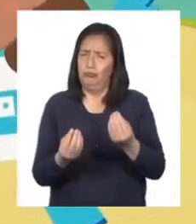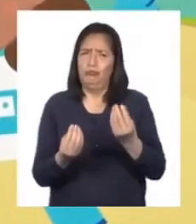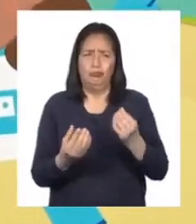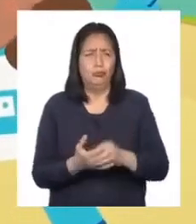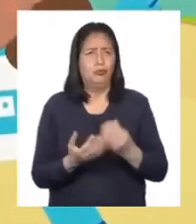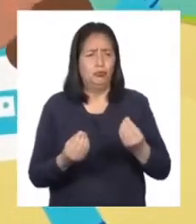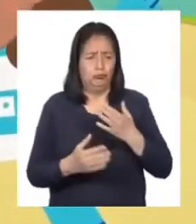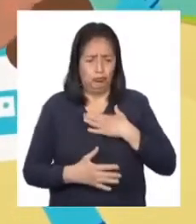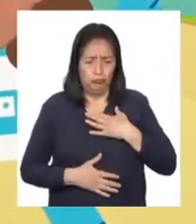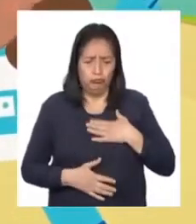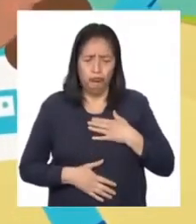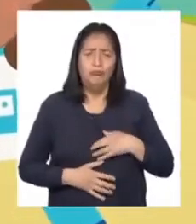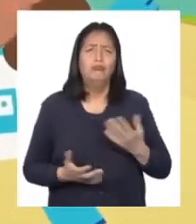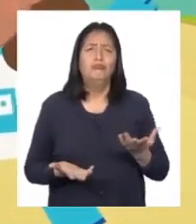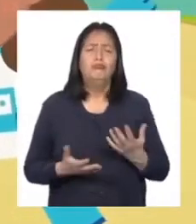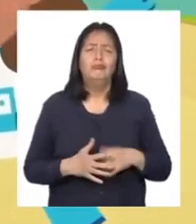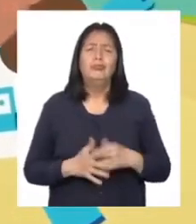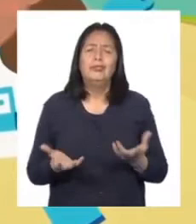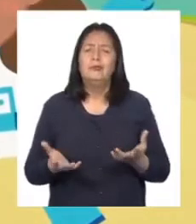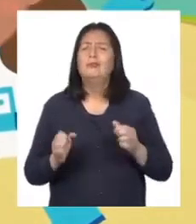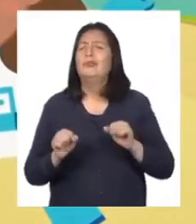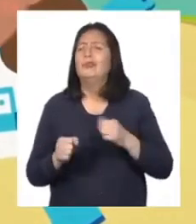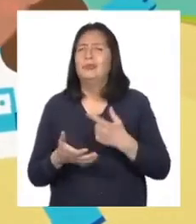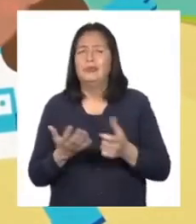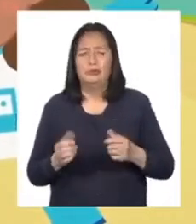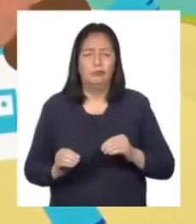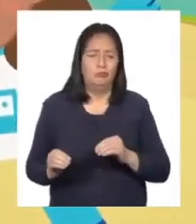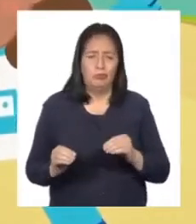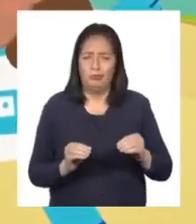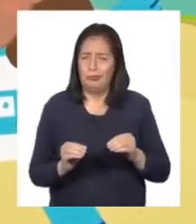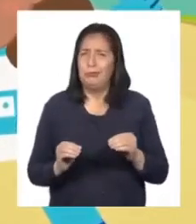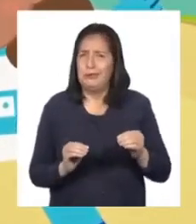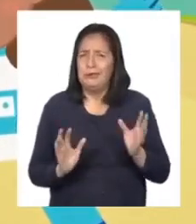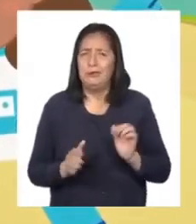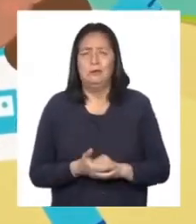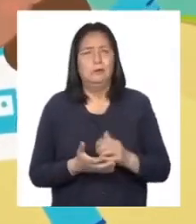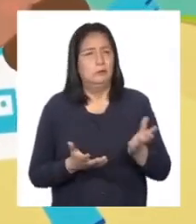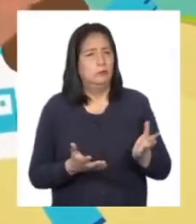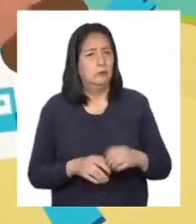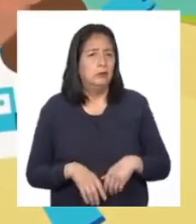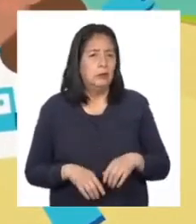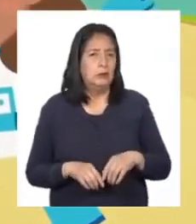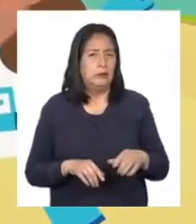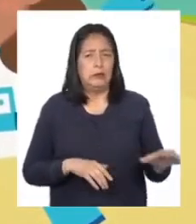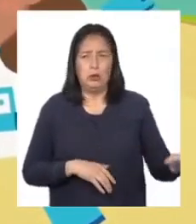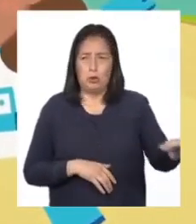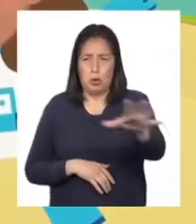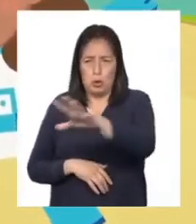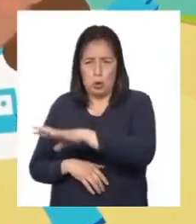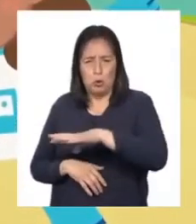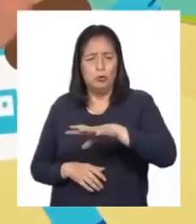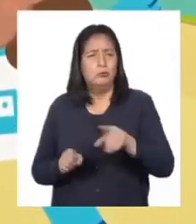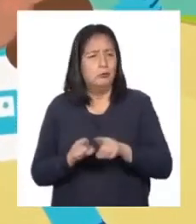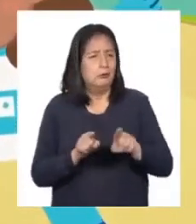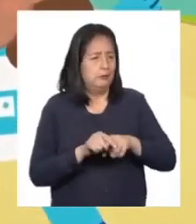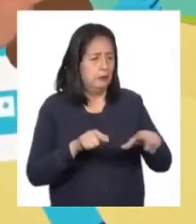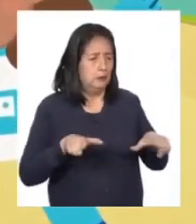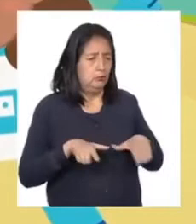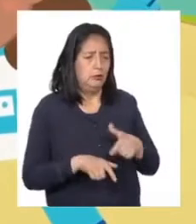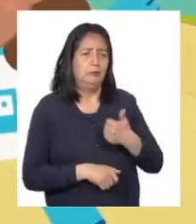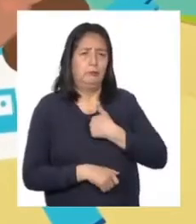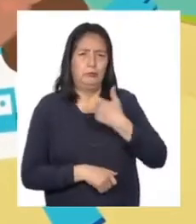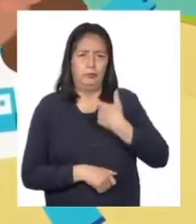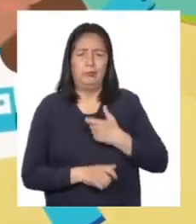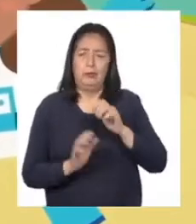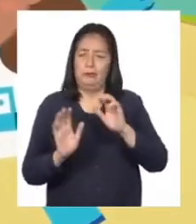través de nuestro cuerpo exploramos nuestras posibilidades de movimiento, tanto en el espacio total como en el personal.